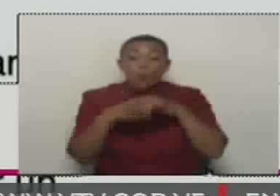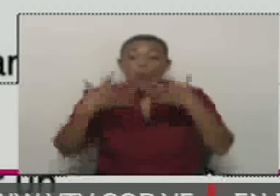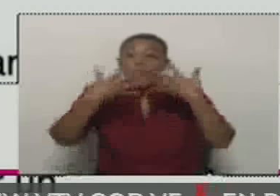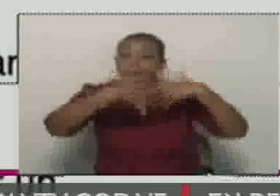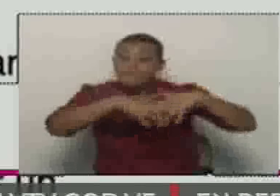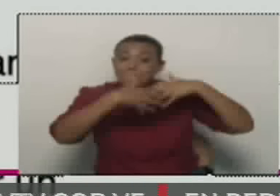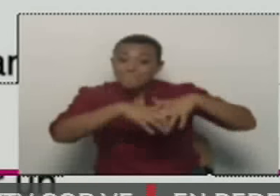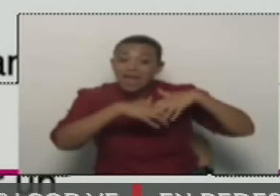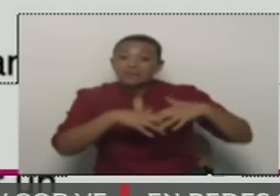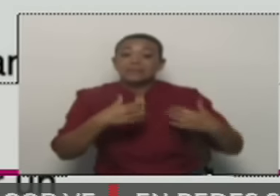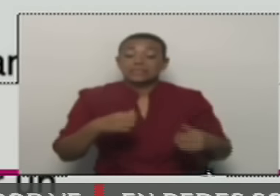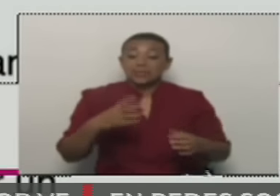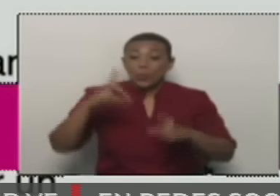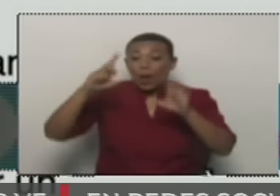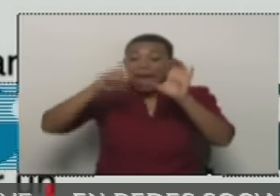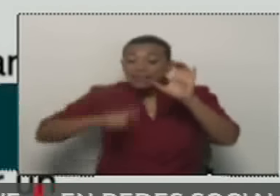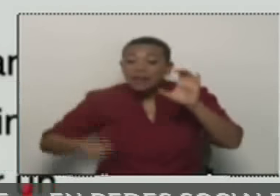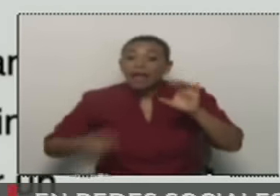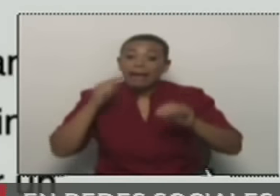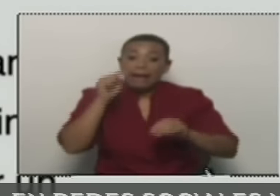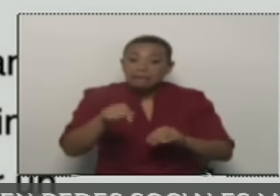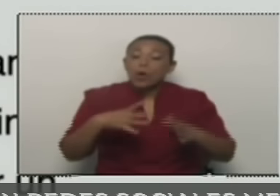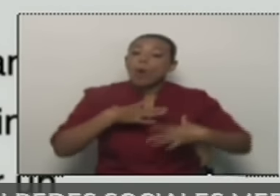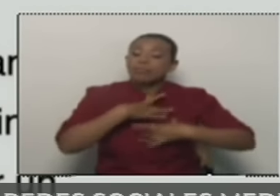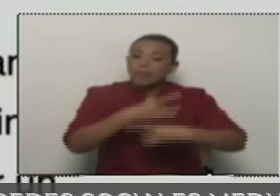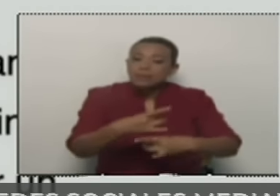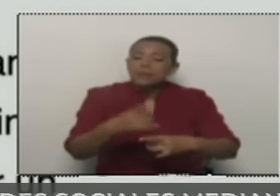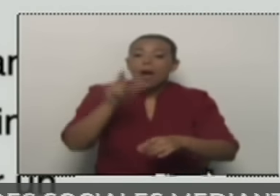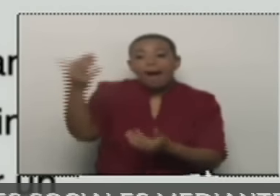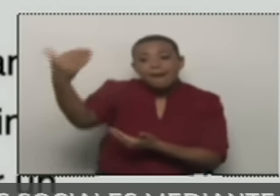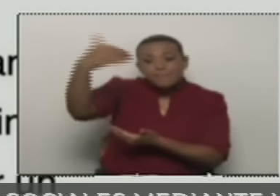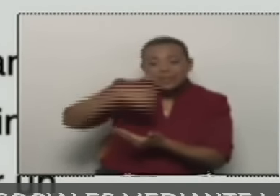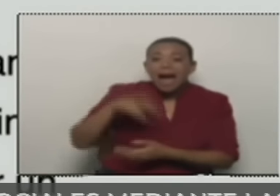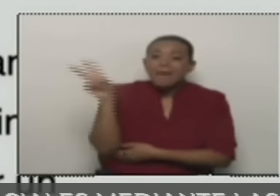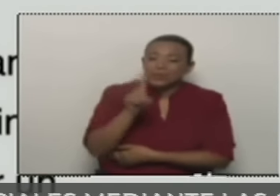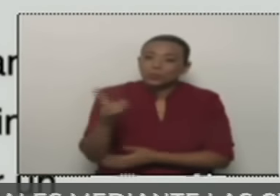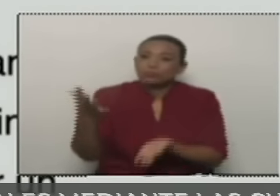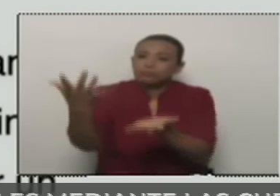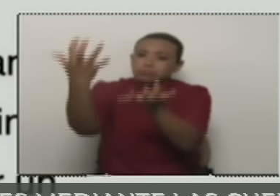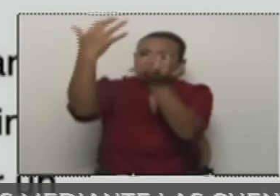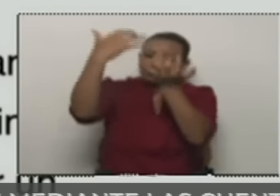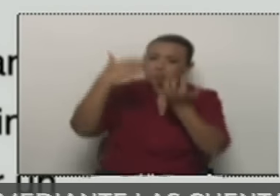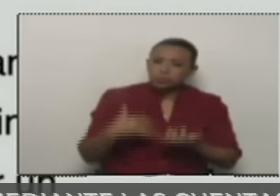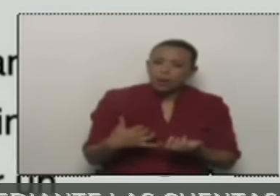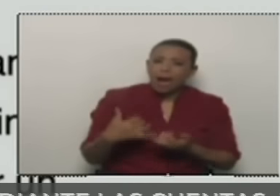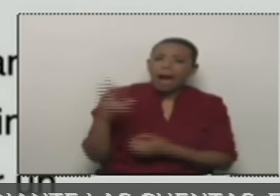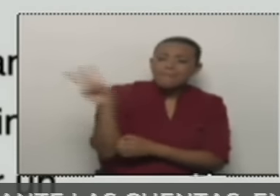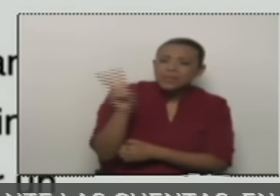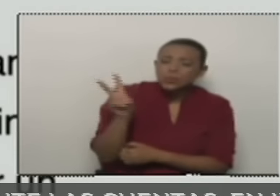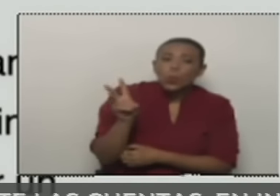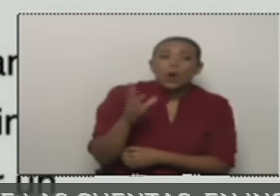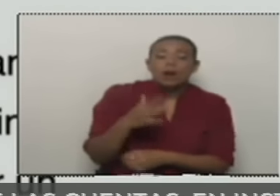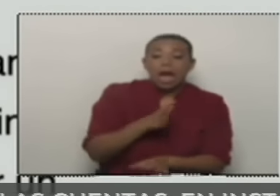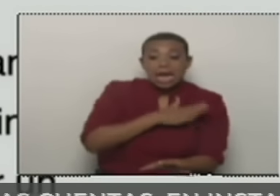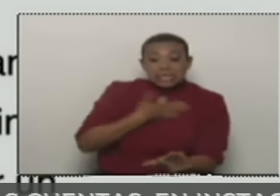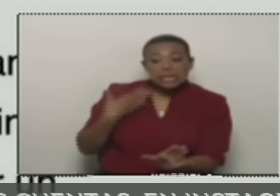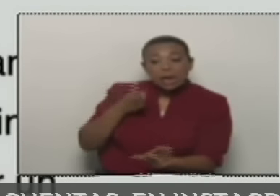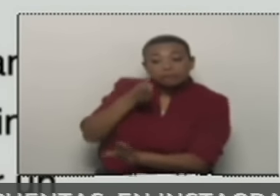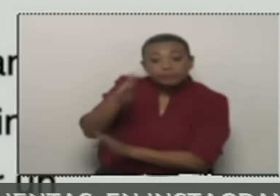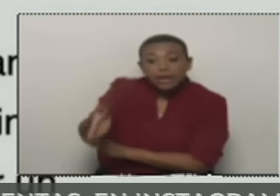del sector energético están interesados en venir a Venezuela. Reinaldo Quintero, presidente de la Asociación